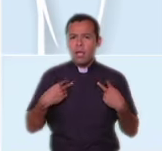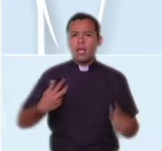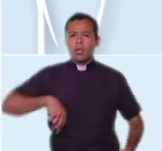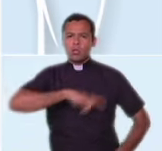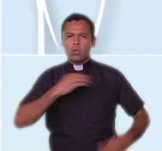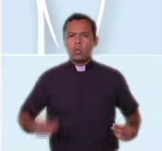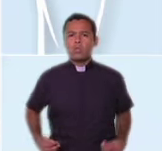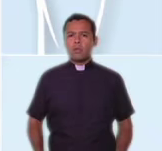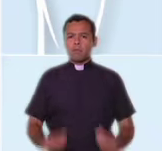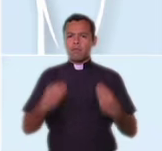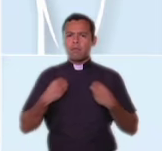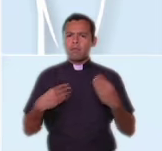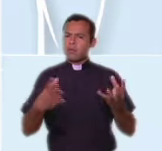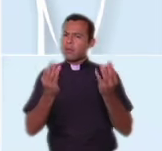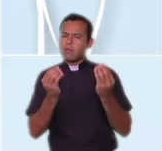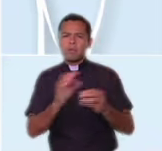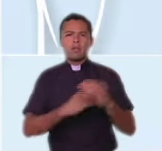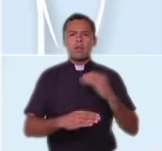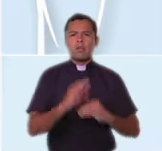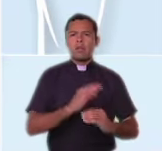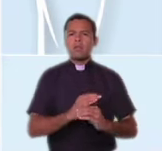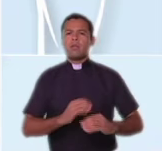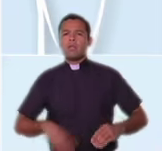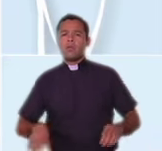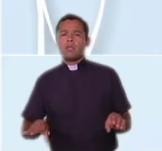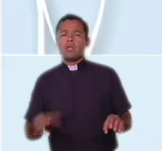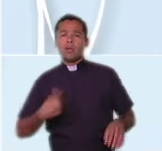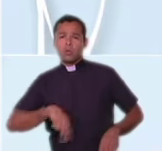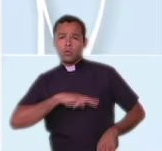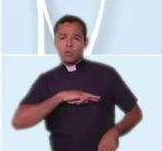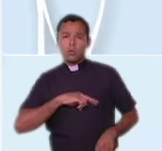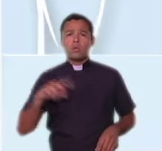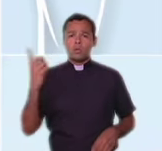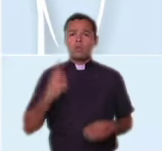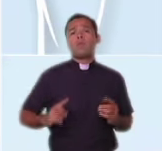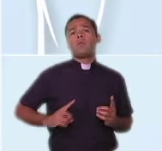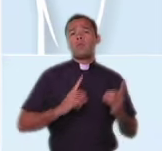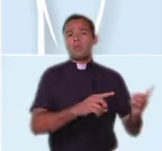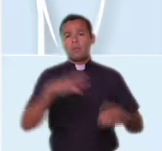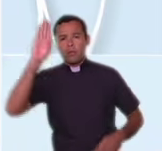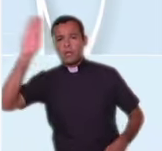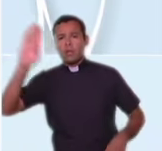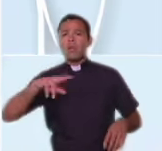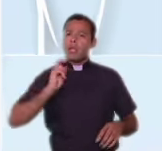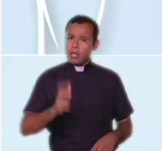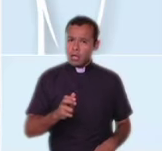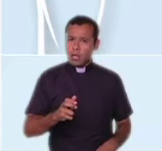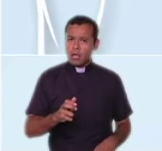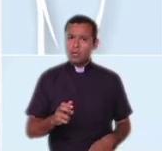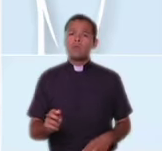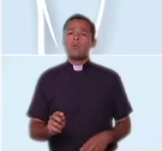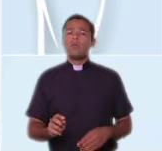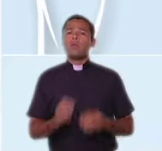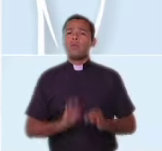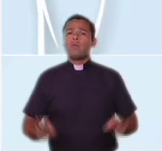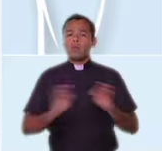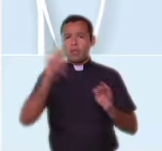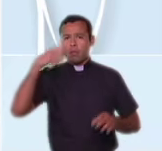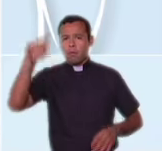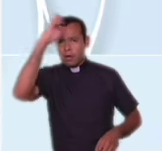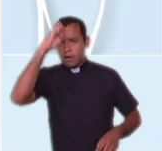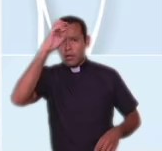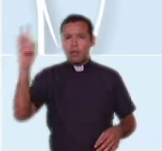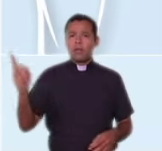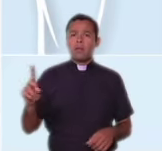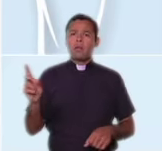se van a presentar muchas cosas que nos van a impedir vivir plenamente como discípulos del Señor. Y esta es otra de la parte del Evangelio